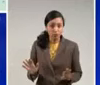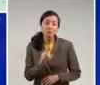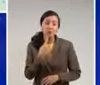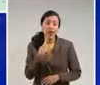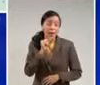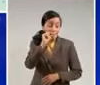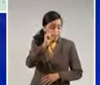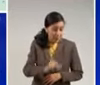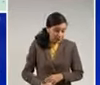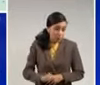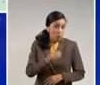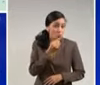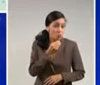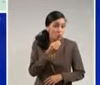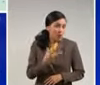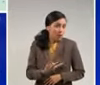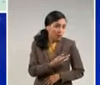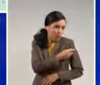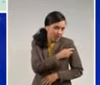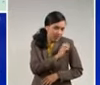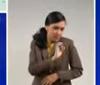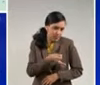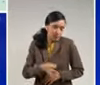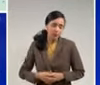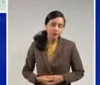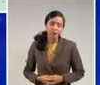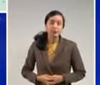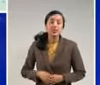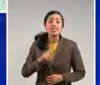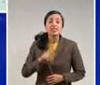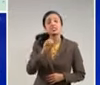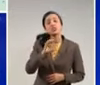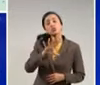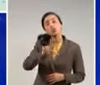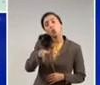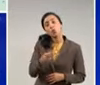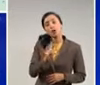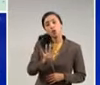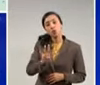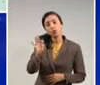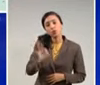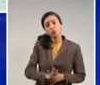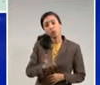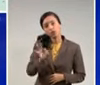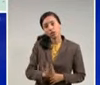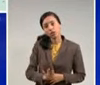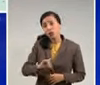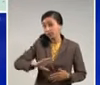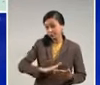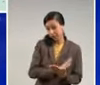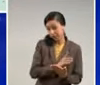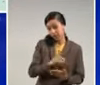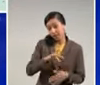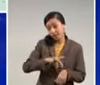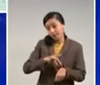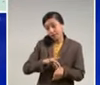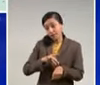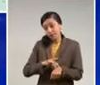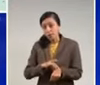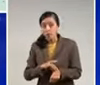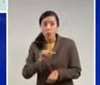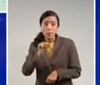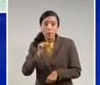vacunable, como le llamamos, el 105,4%, ahí descartamos los enfermos, los que no se la